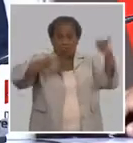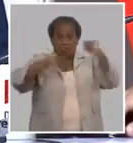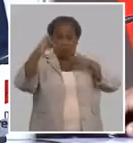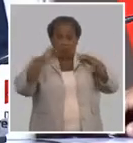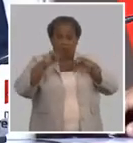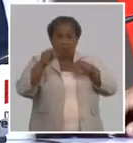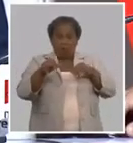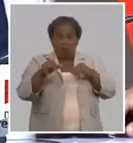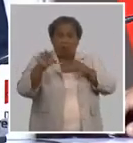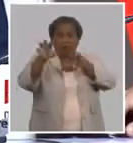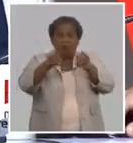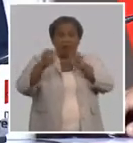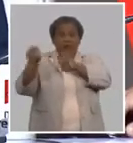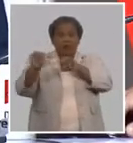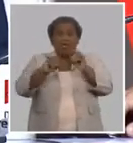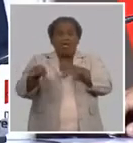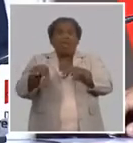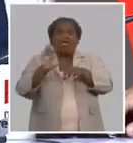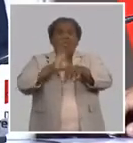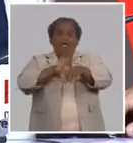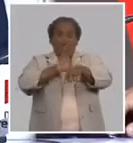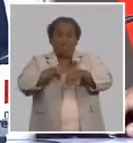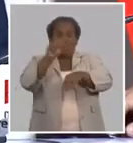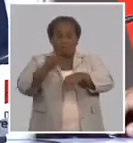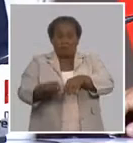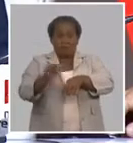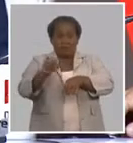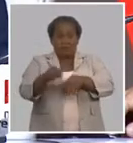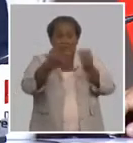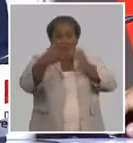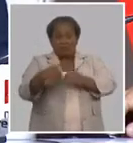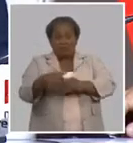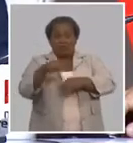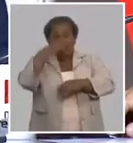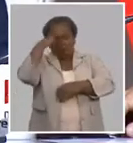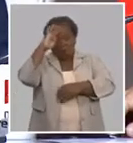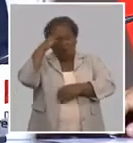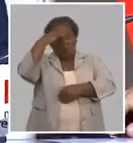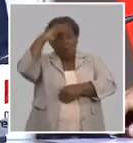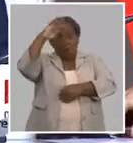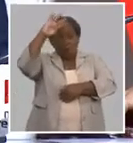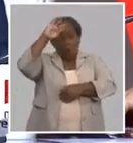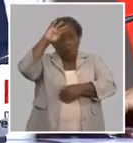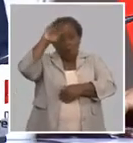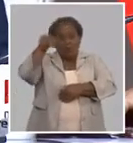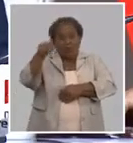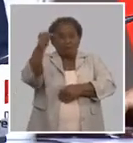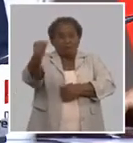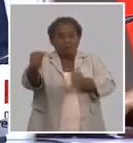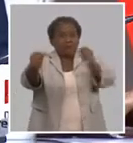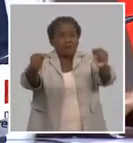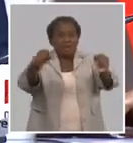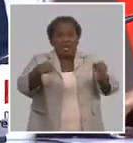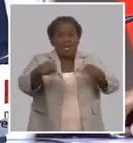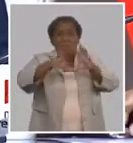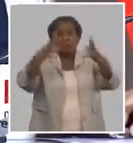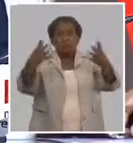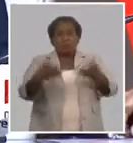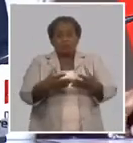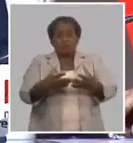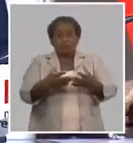evacuación de enfermos en fin cubanos varados en muchos lugares del mundo